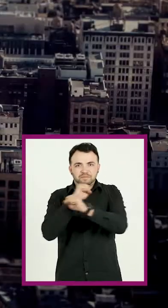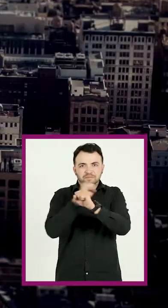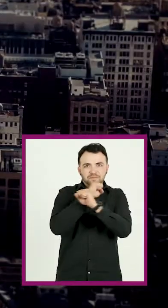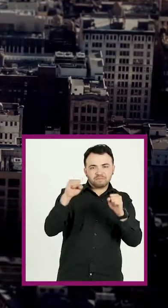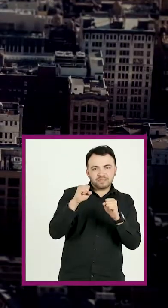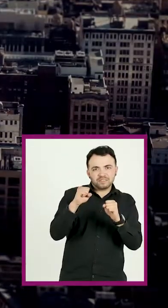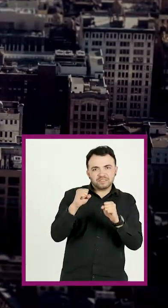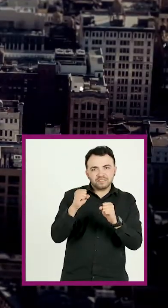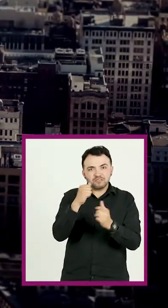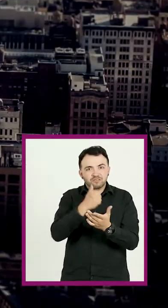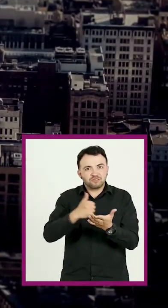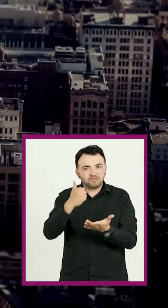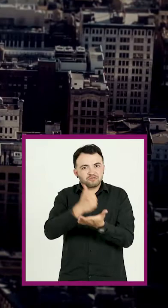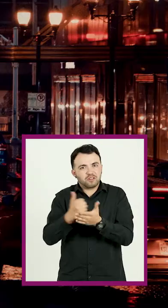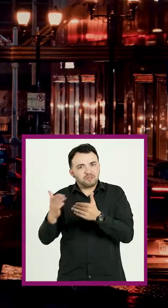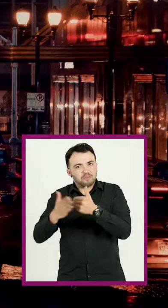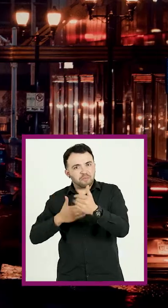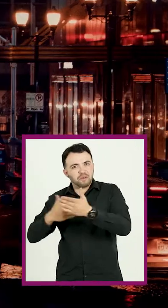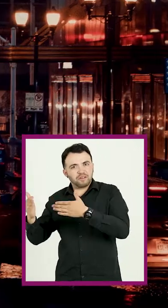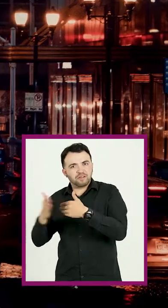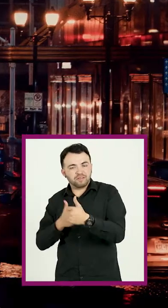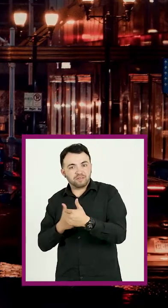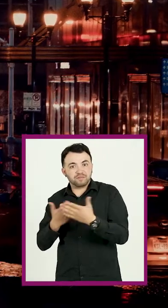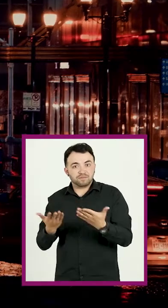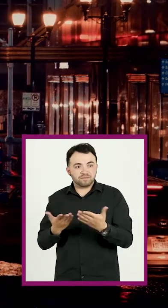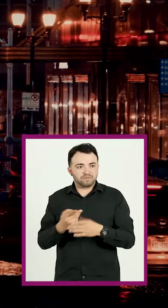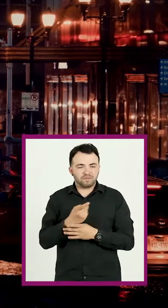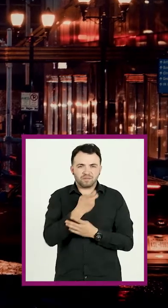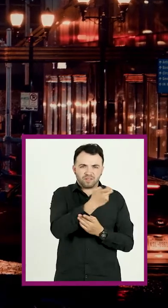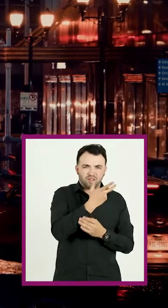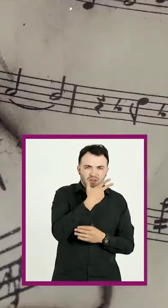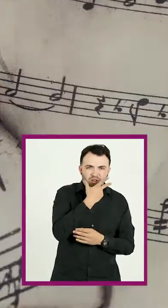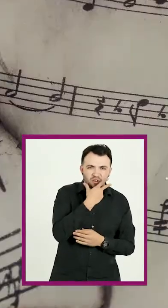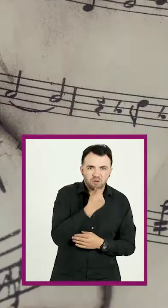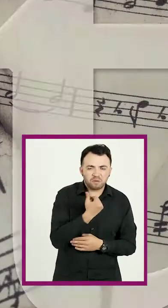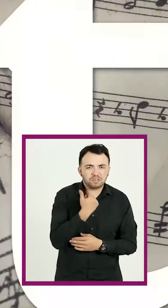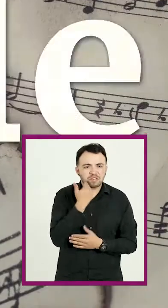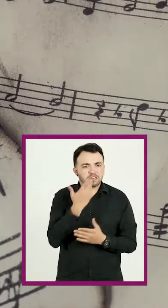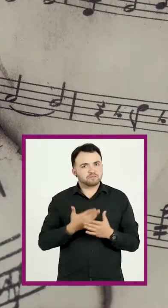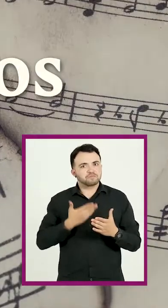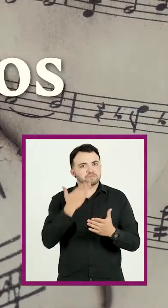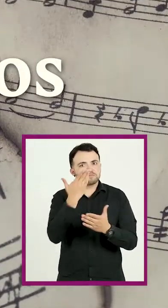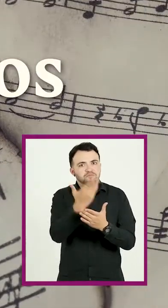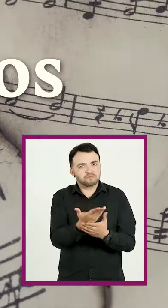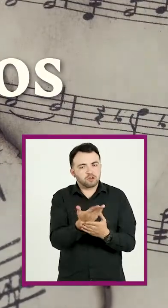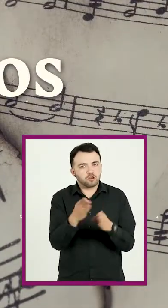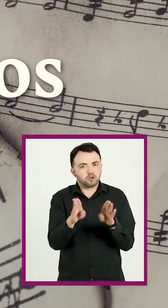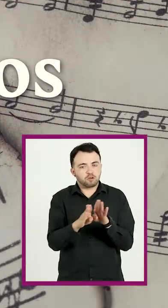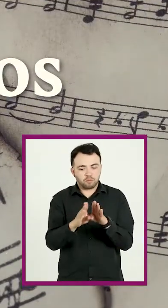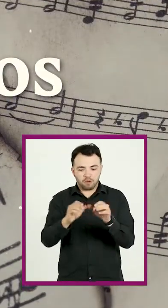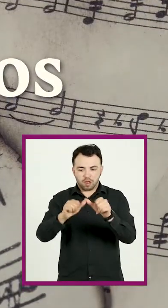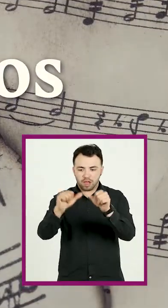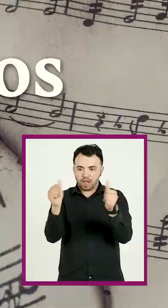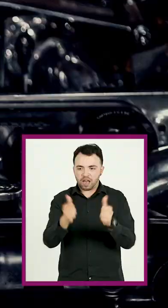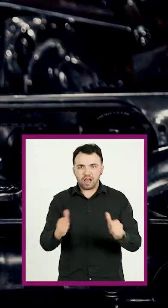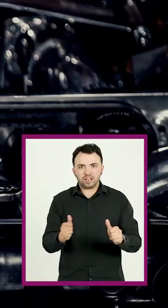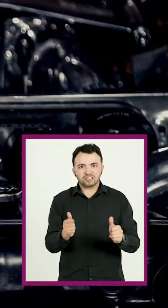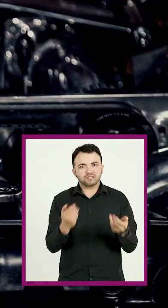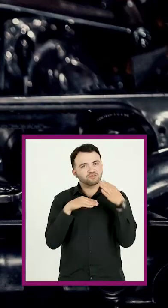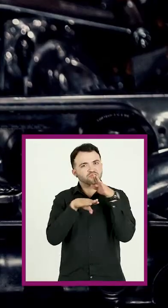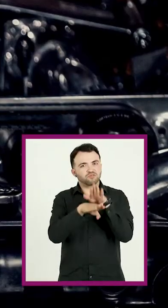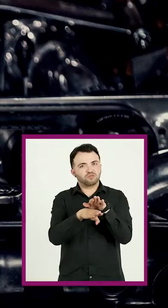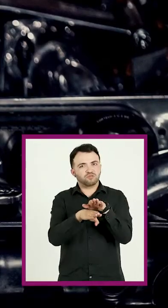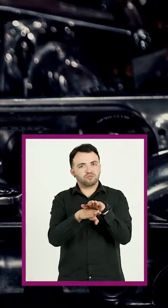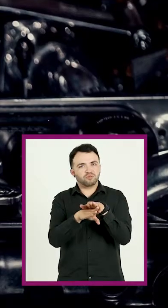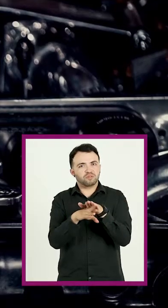la ciudad moderna. Con visión similar, Luigi Russolo propuso un arte de los ruidos, elaborado